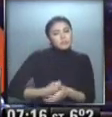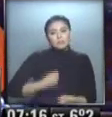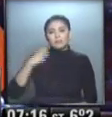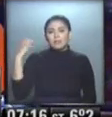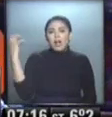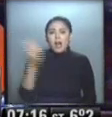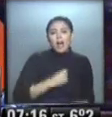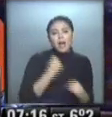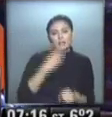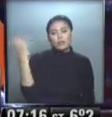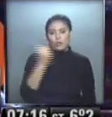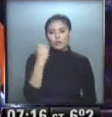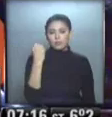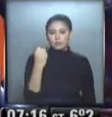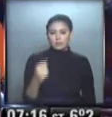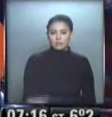sea justicia totalmente.